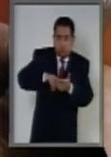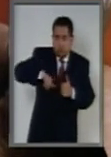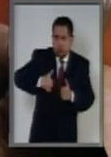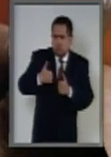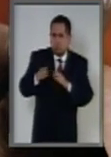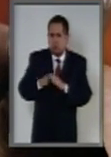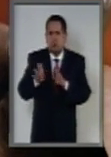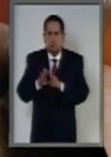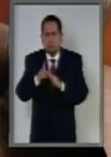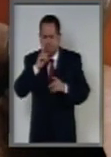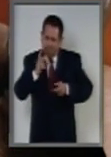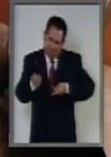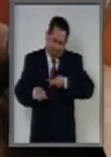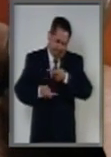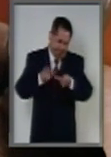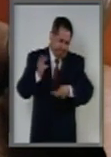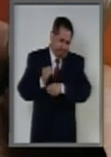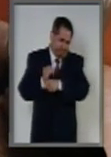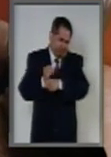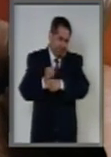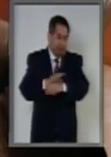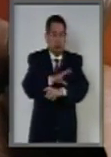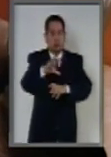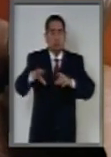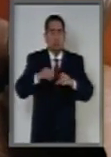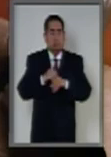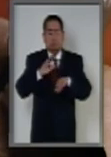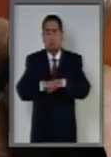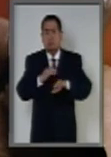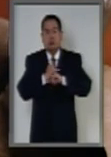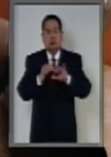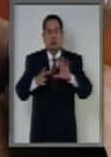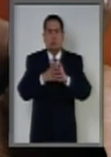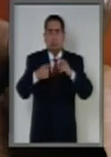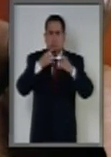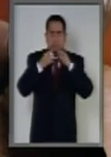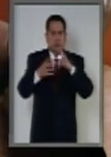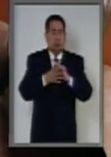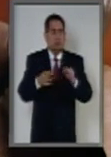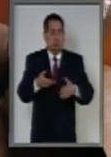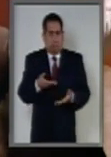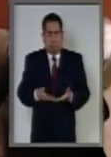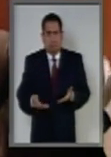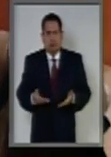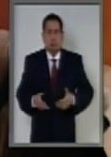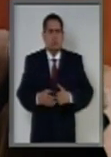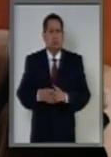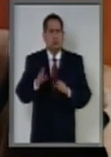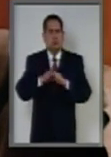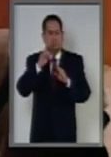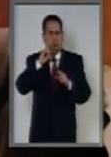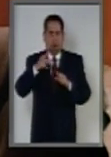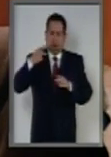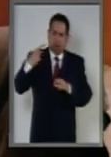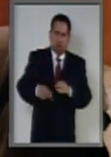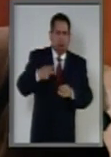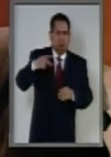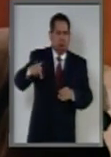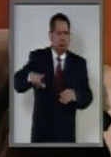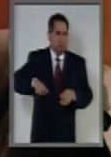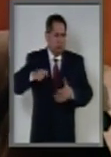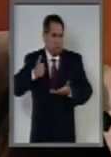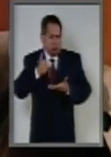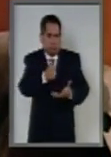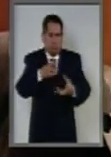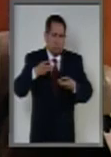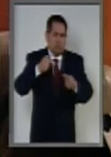recursos públicos federales y de la demás información financiera, contable, patrimonial, presupuestal